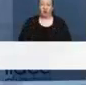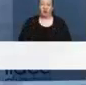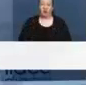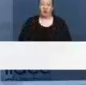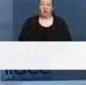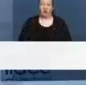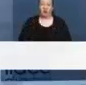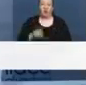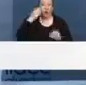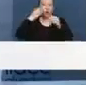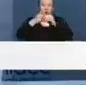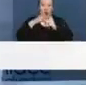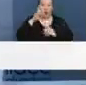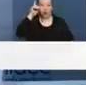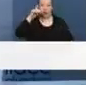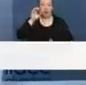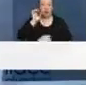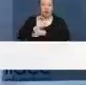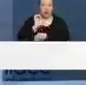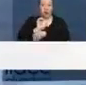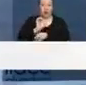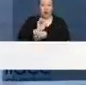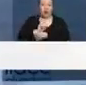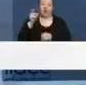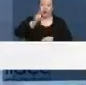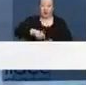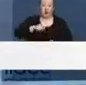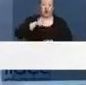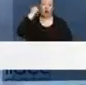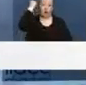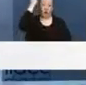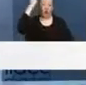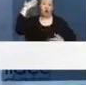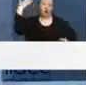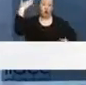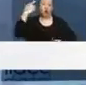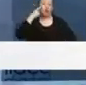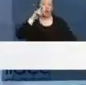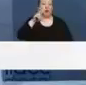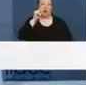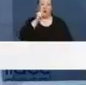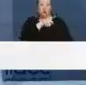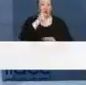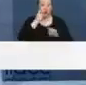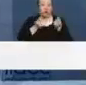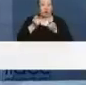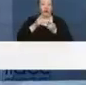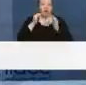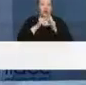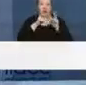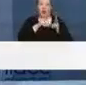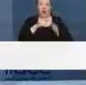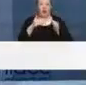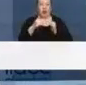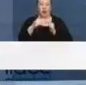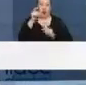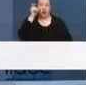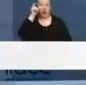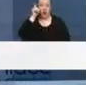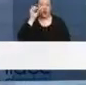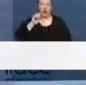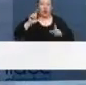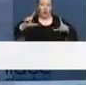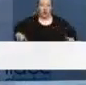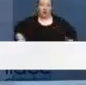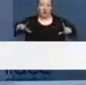y para eso se necesita el poder político para que no lo manejen sinvergüenzas como lo que estás manejando ahora o como lo manejaron anteriormente con moreno